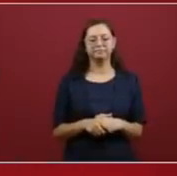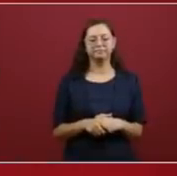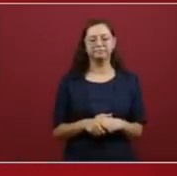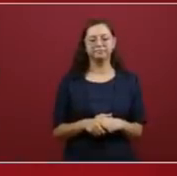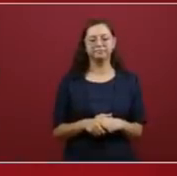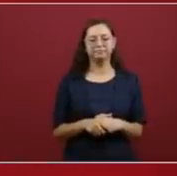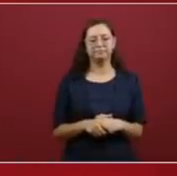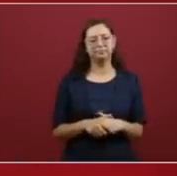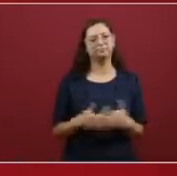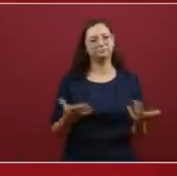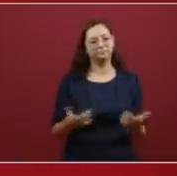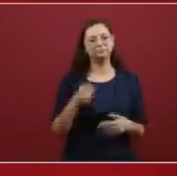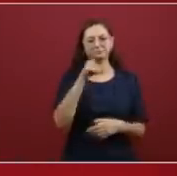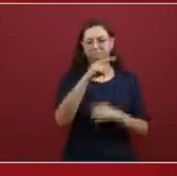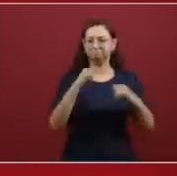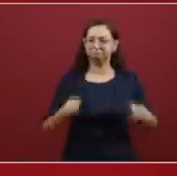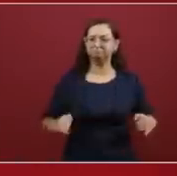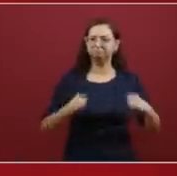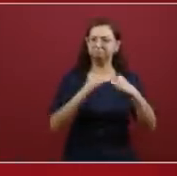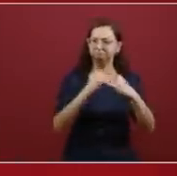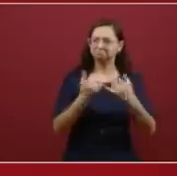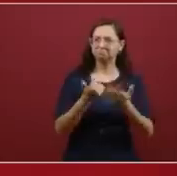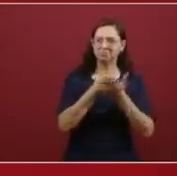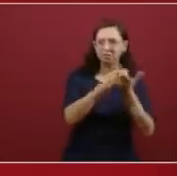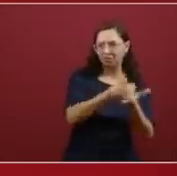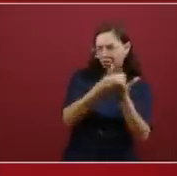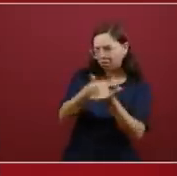apoyo, de bienestar, de